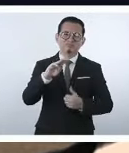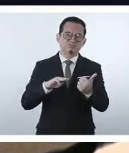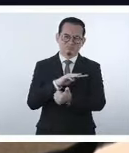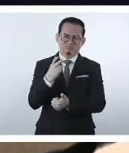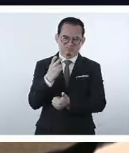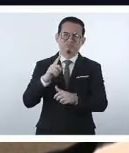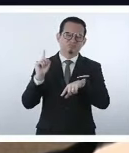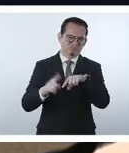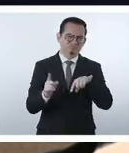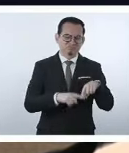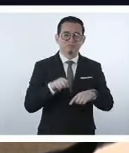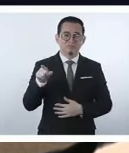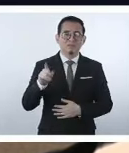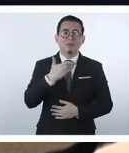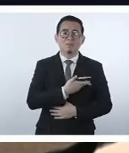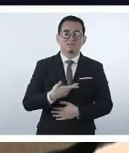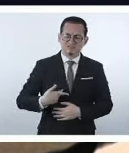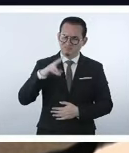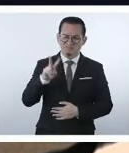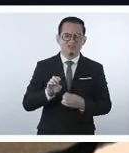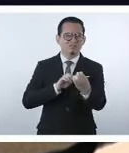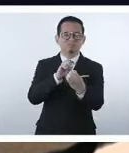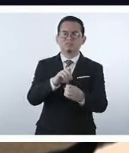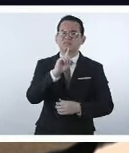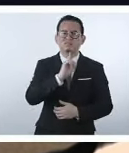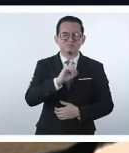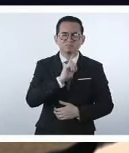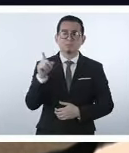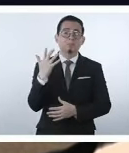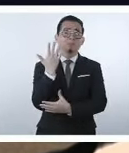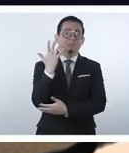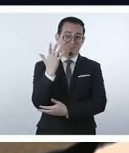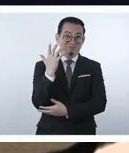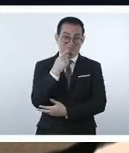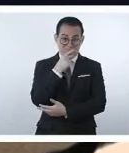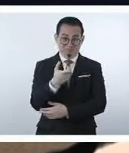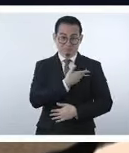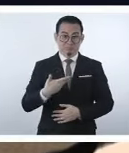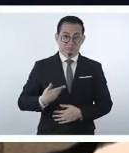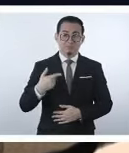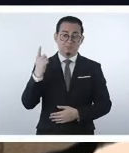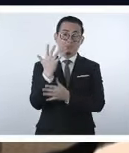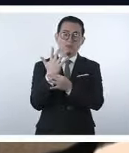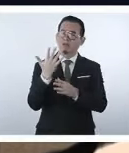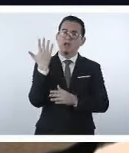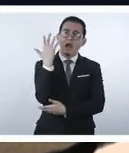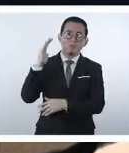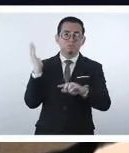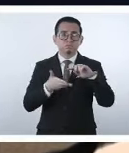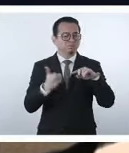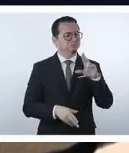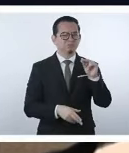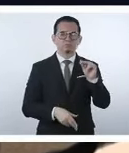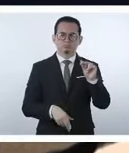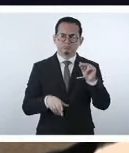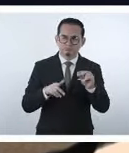ecocidio. El presidente mintió. El presidente dijo que no se iba a tirar un solo árbol y se tiraron 10 millones